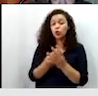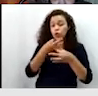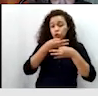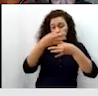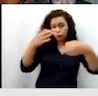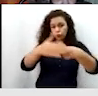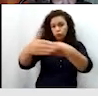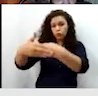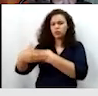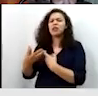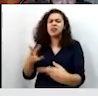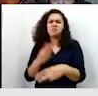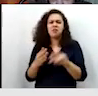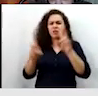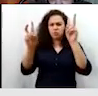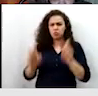descargar este material.